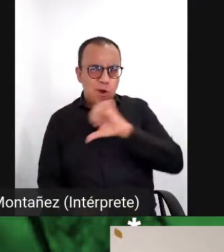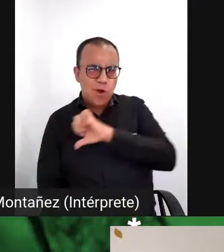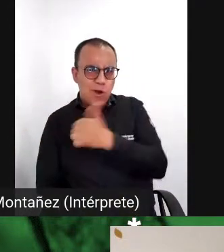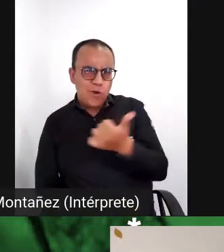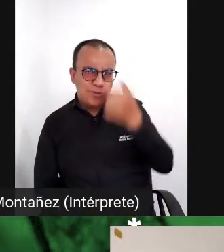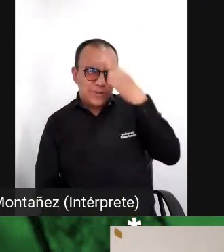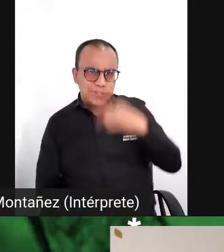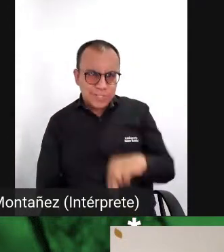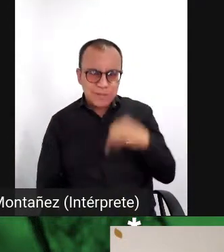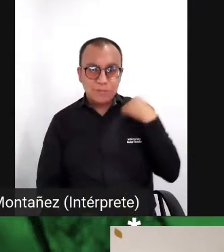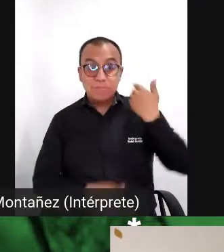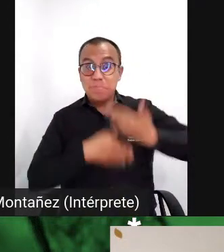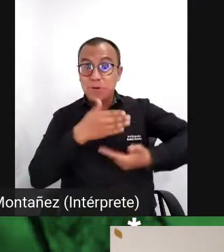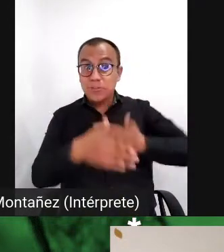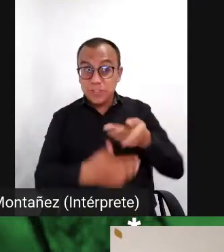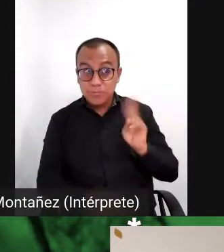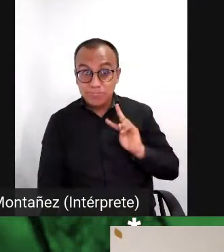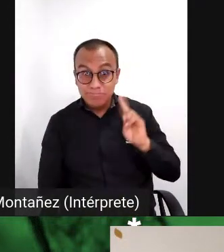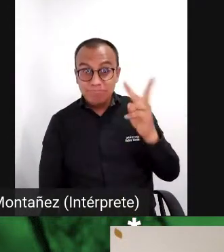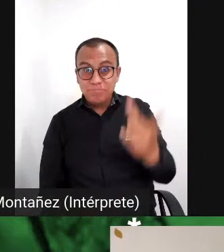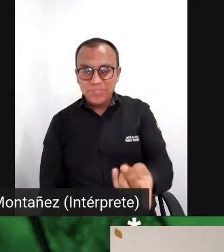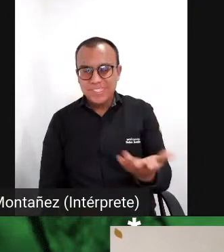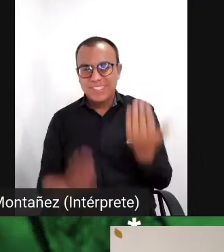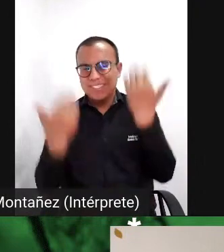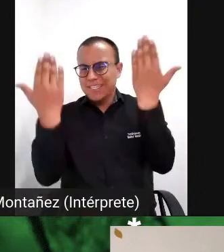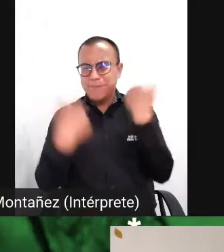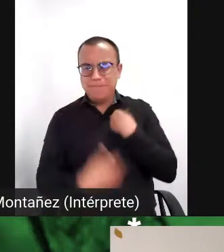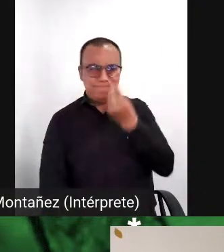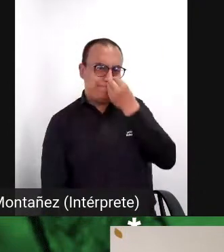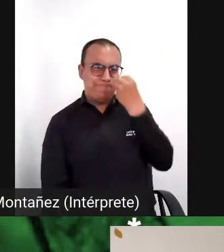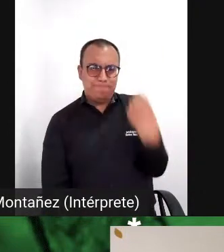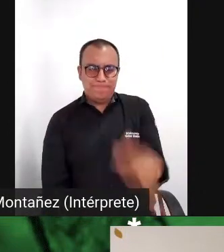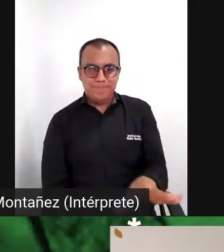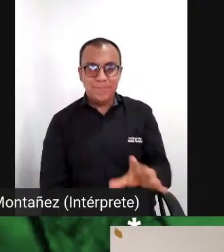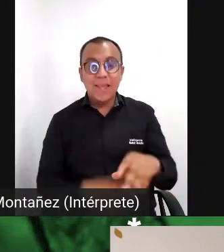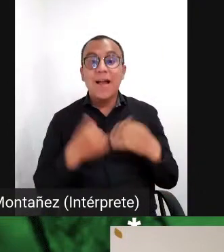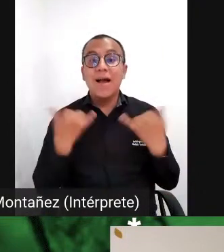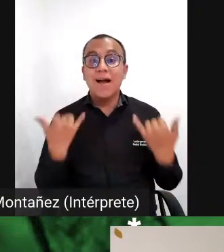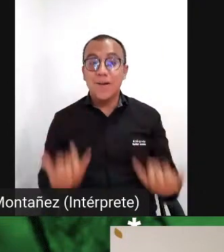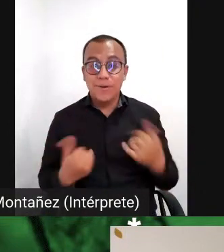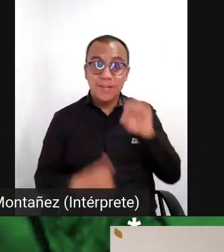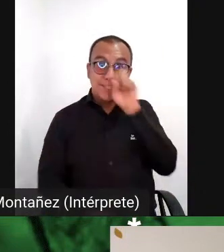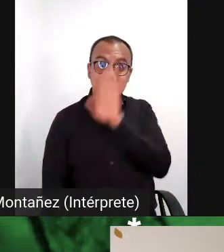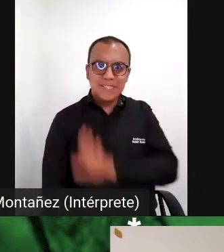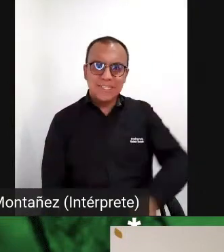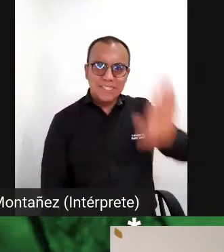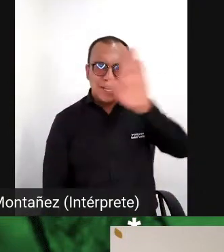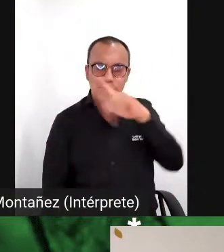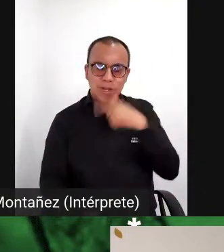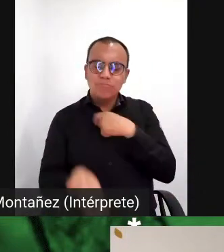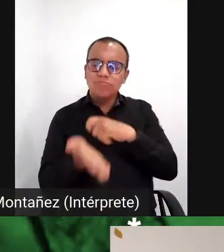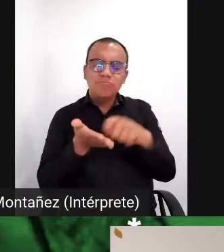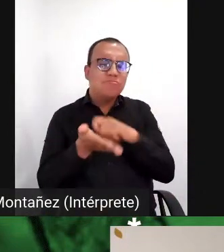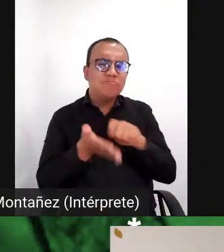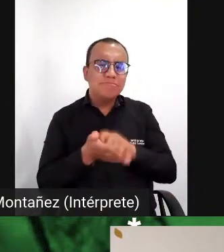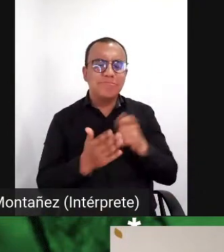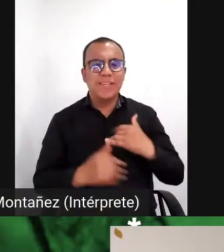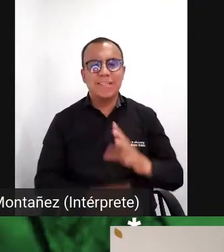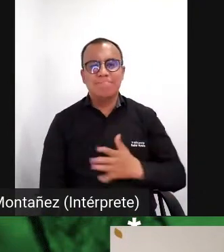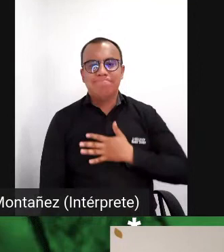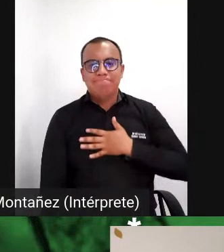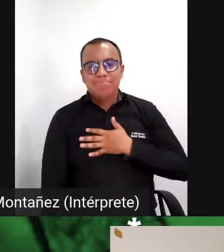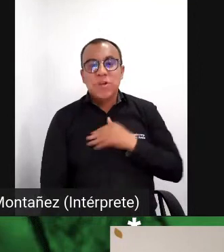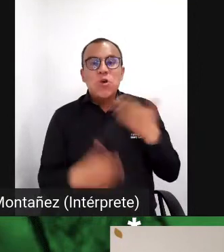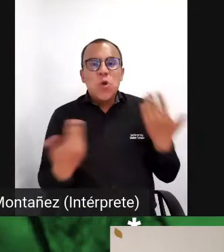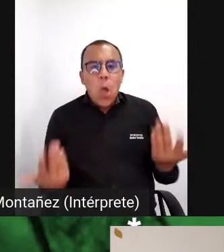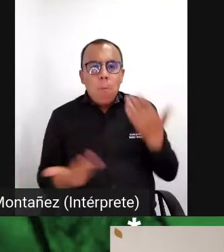negocio, evolutivamente hablando. Alguna vez, un noticiero de cubrimiento nacional publicó una nota enternecida de un noble copetón